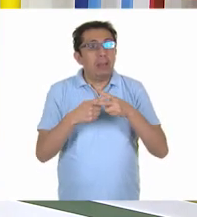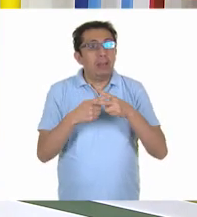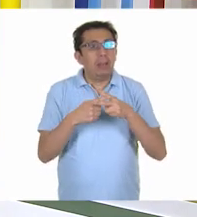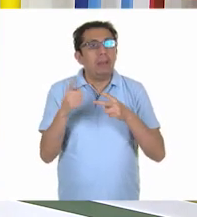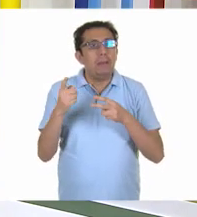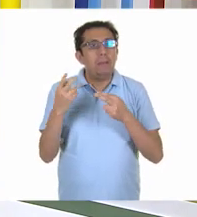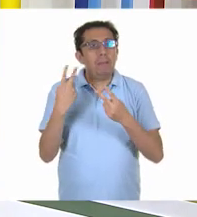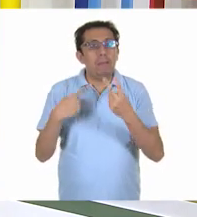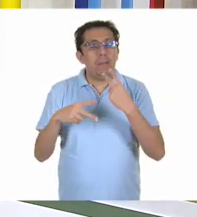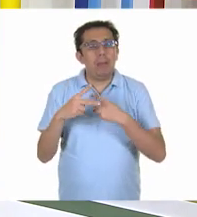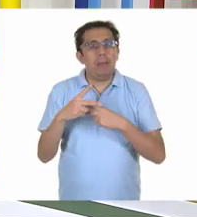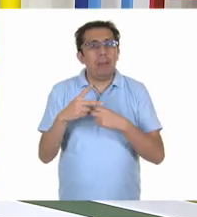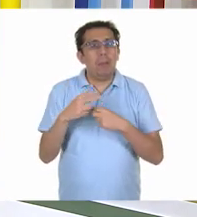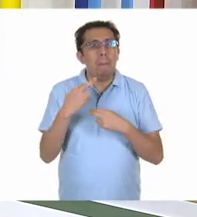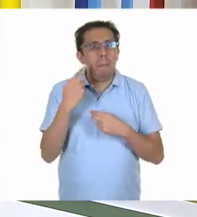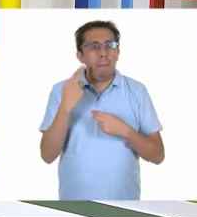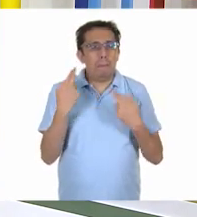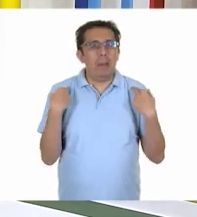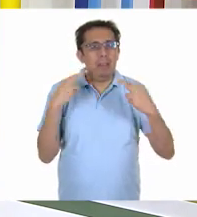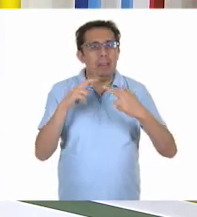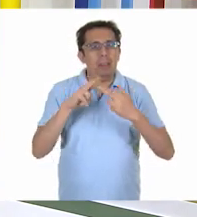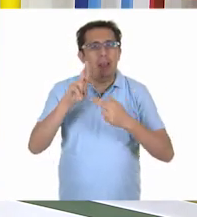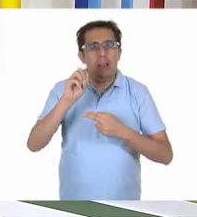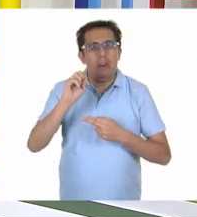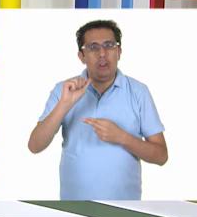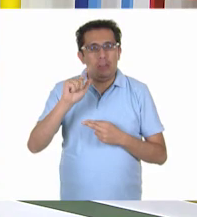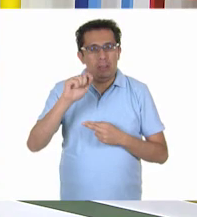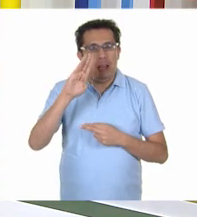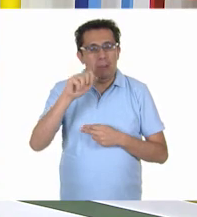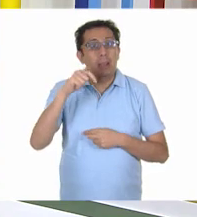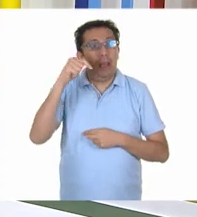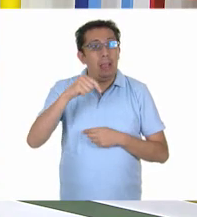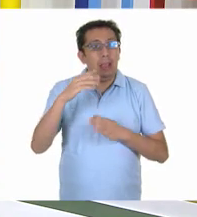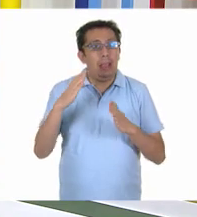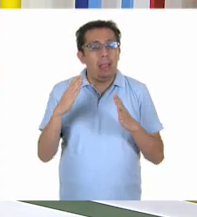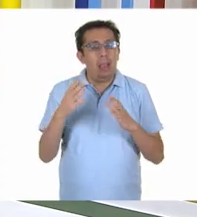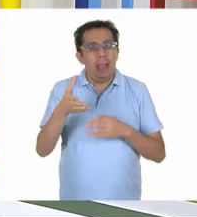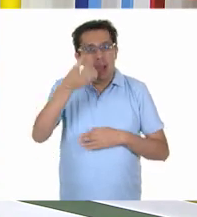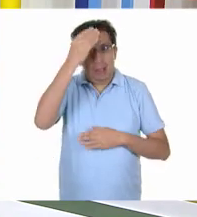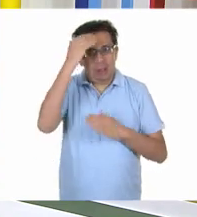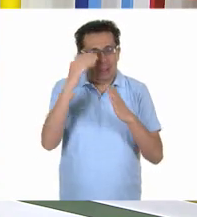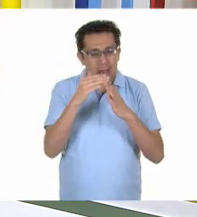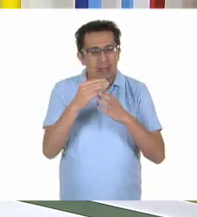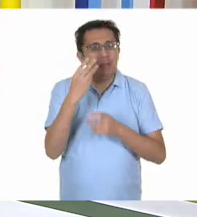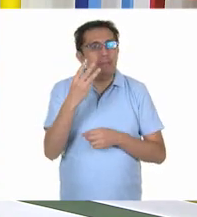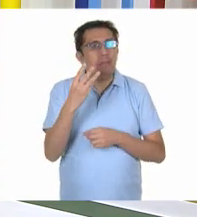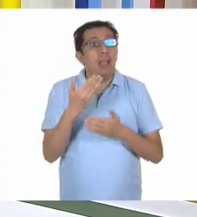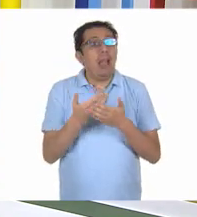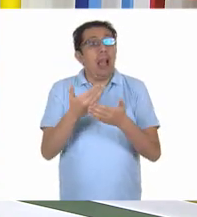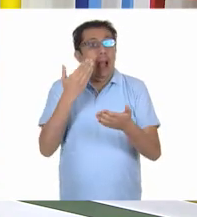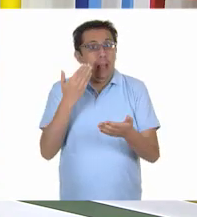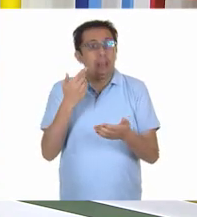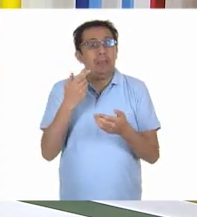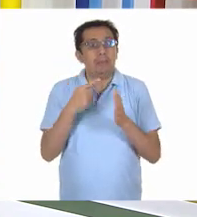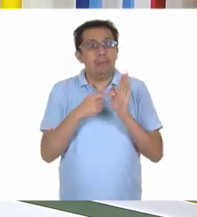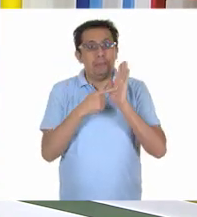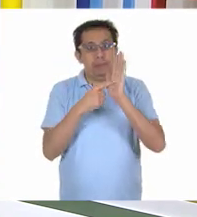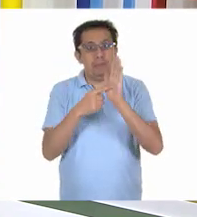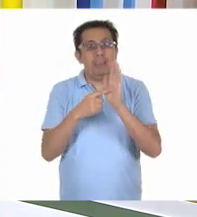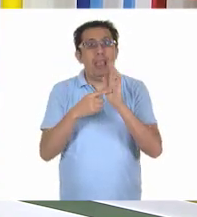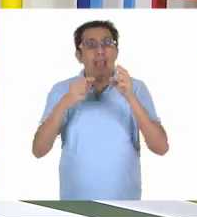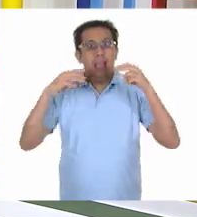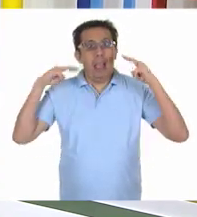la maestra Rosalba, a quien aprende en casa 3. Pero antes de comenzar con esta clase, acompáñenme con nuestro amigo Ojo Listo que tiene